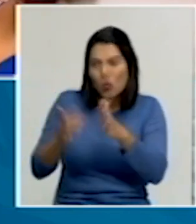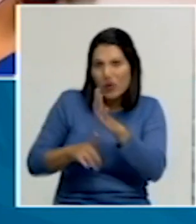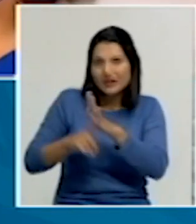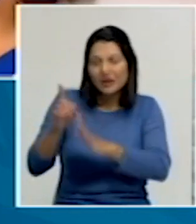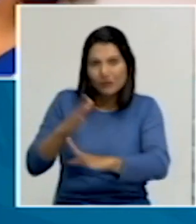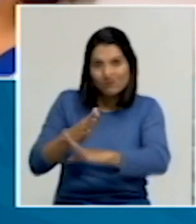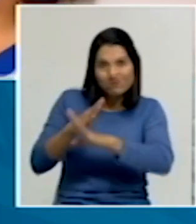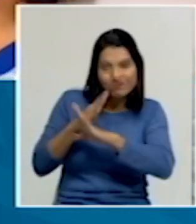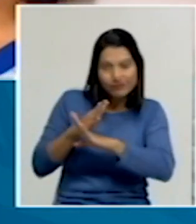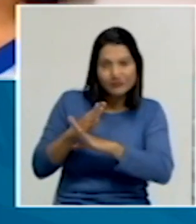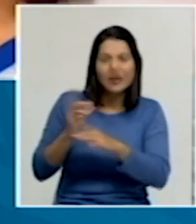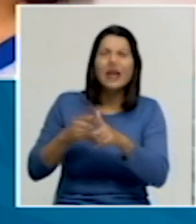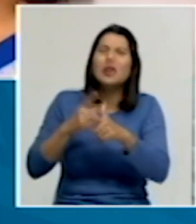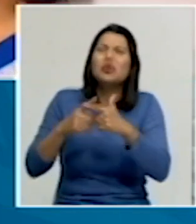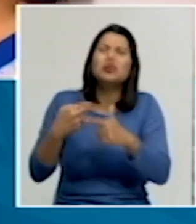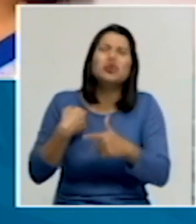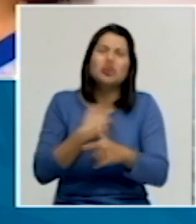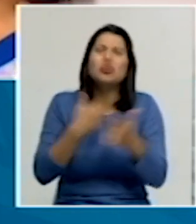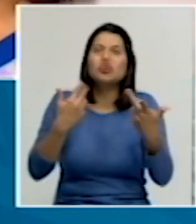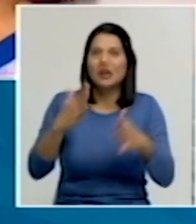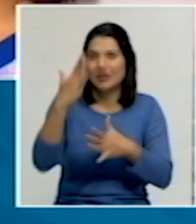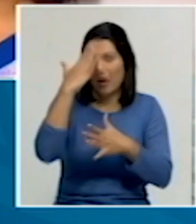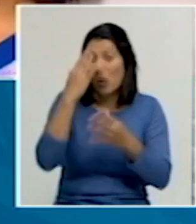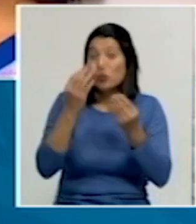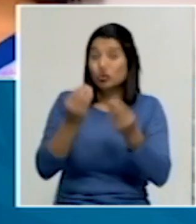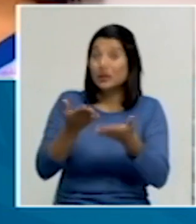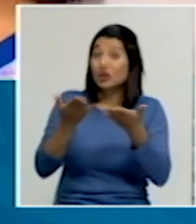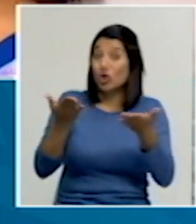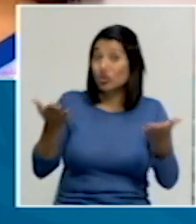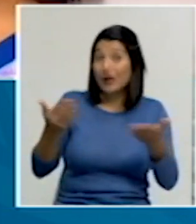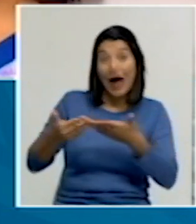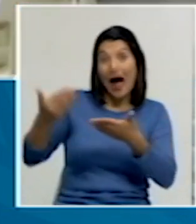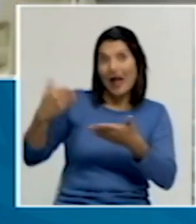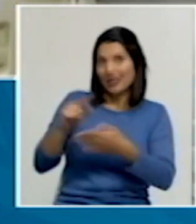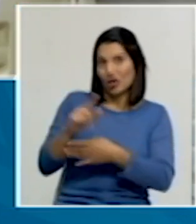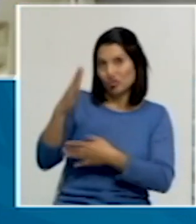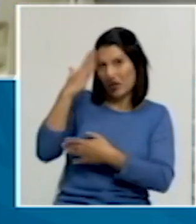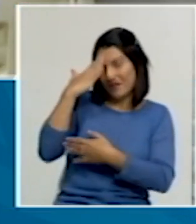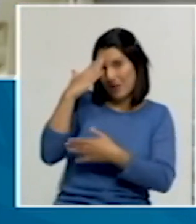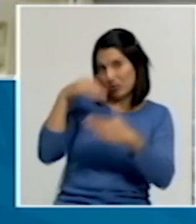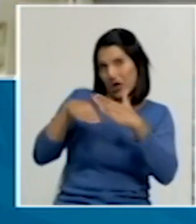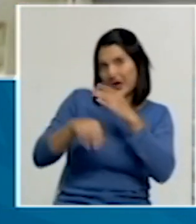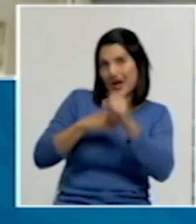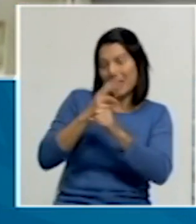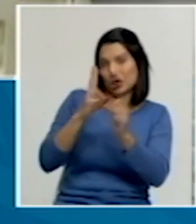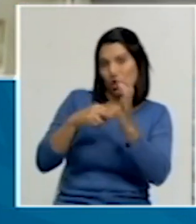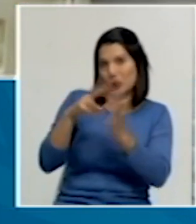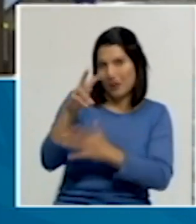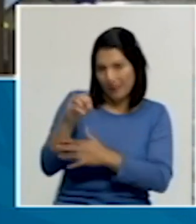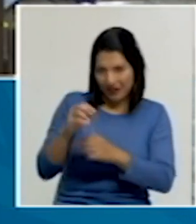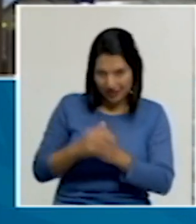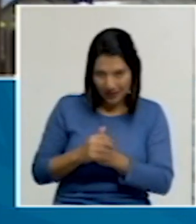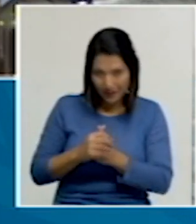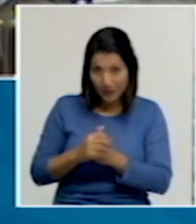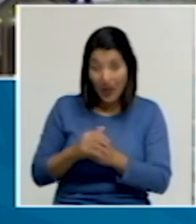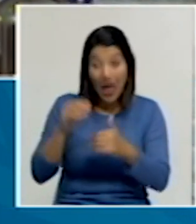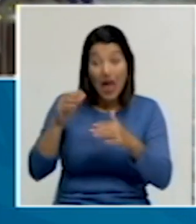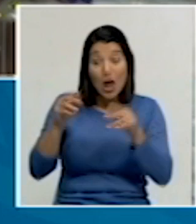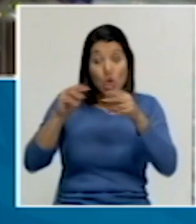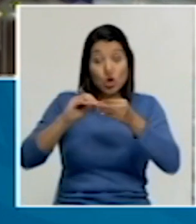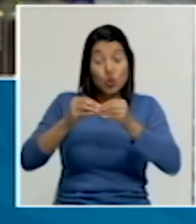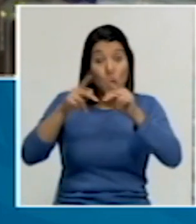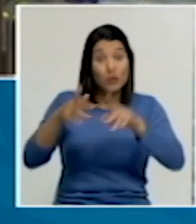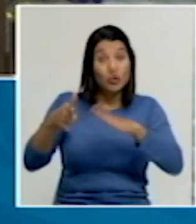virus. Entonces ya sabemos muchas cosas que no sabíamos, por ejemplo, en el 2020. La letalidad en el 2020